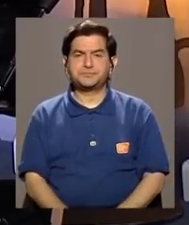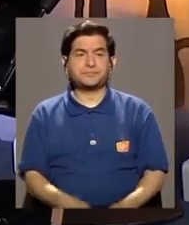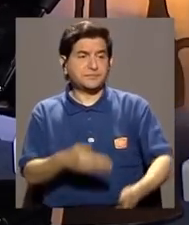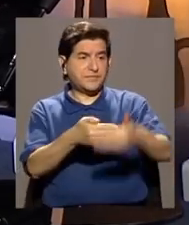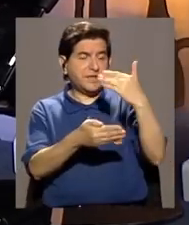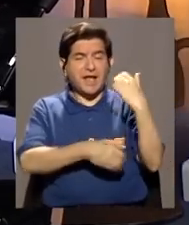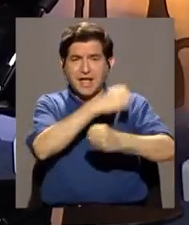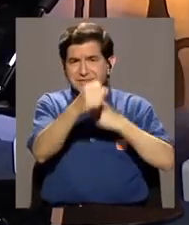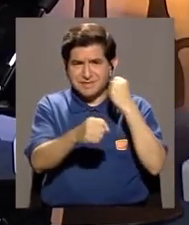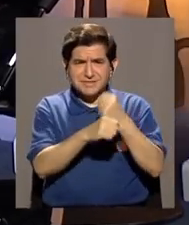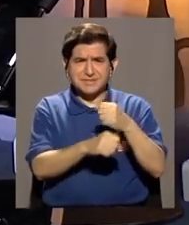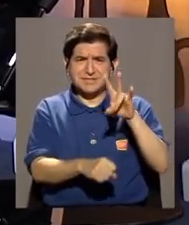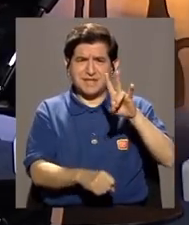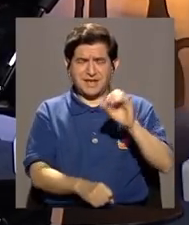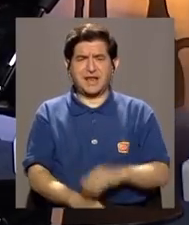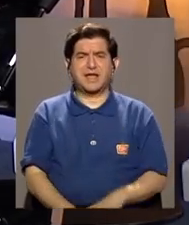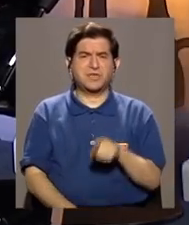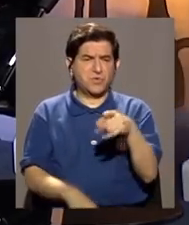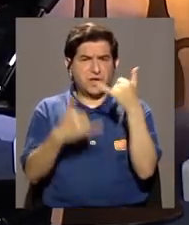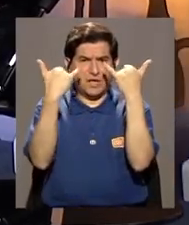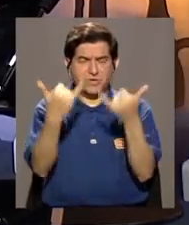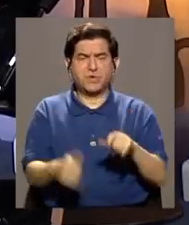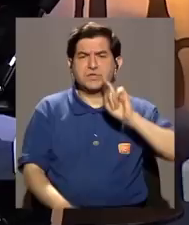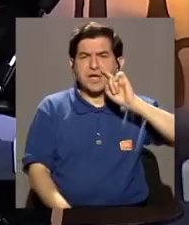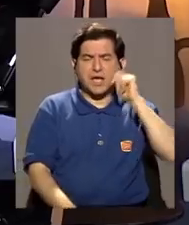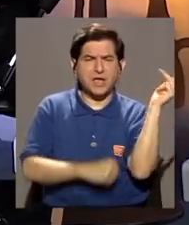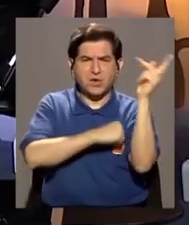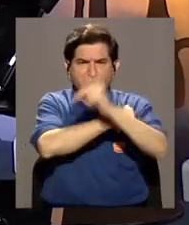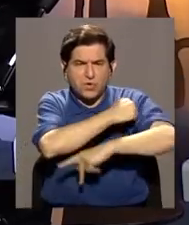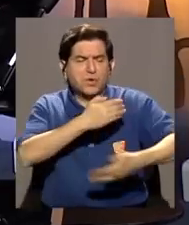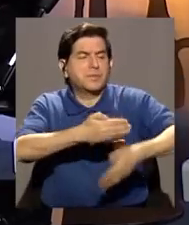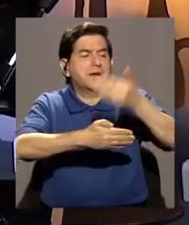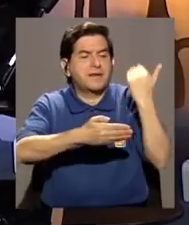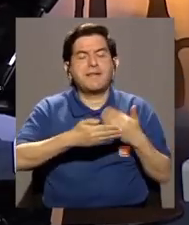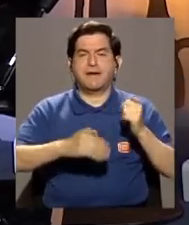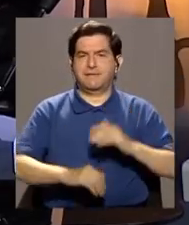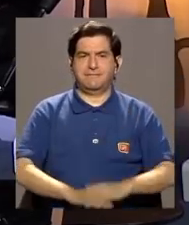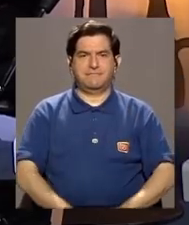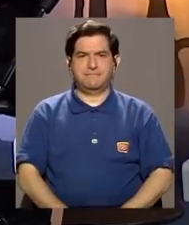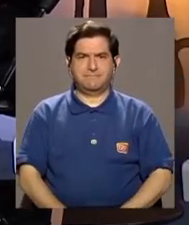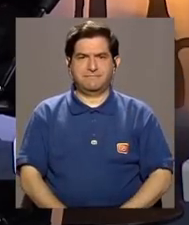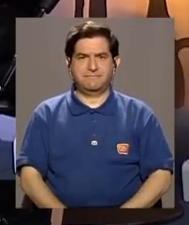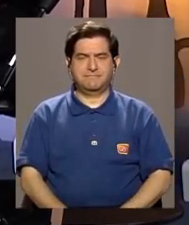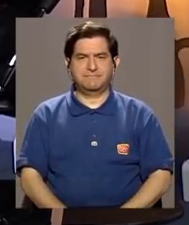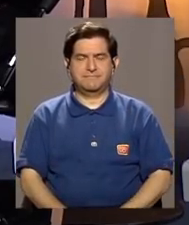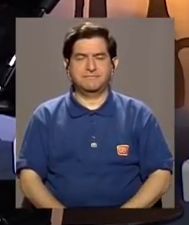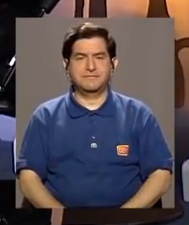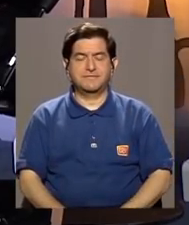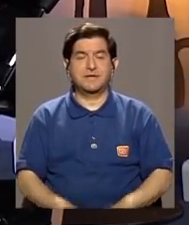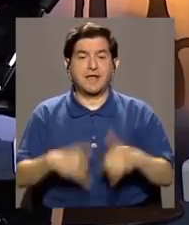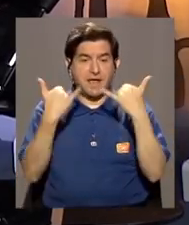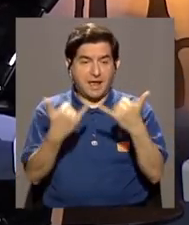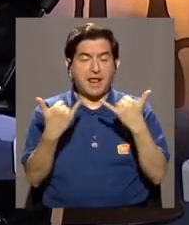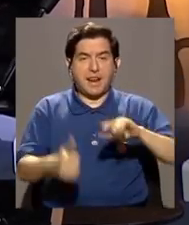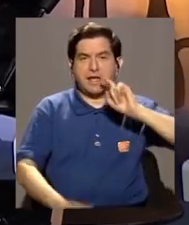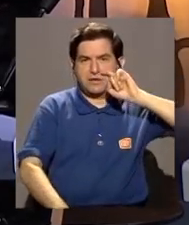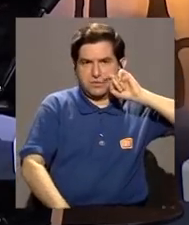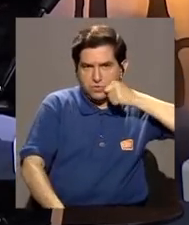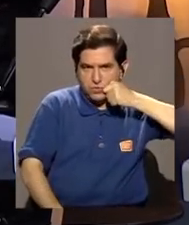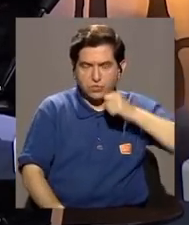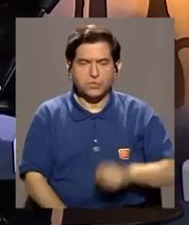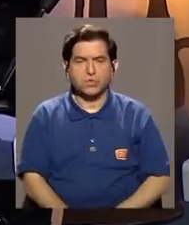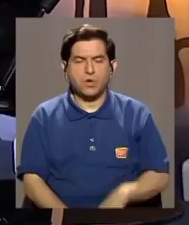antes de los 70s es una previsión que estaba en códigos penales anteriores y este el código vigente la